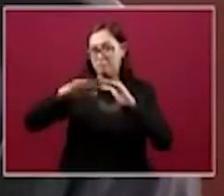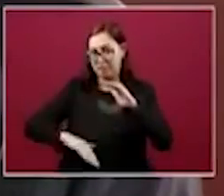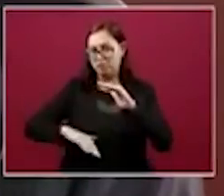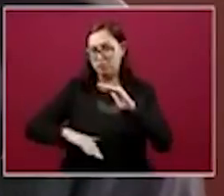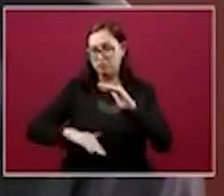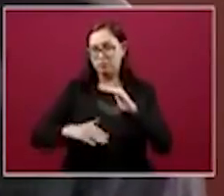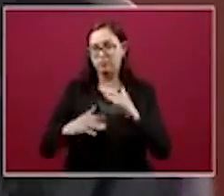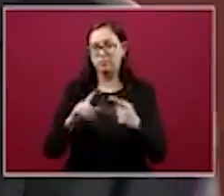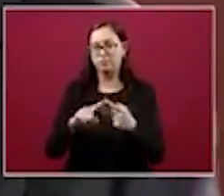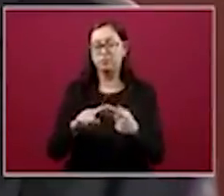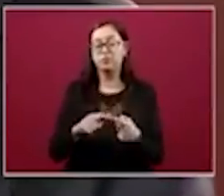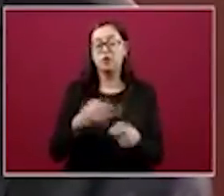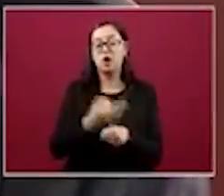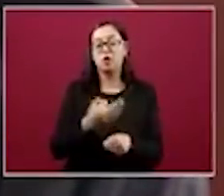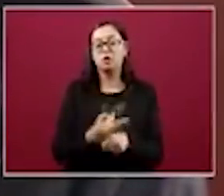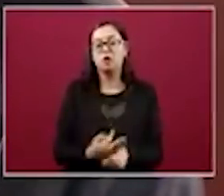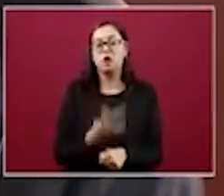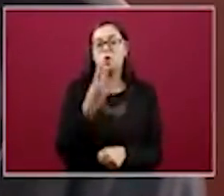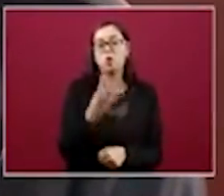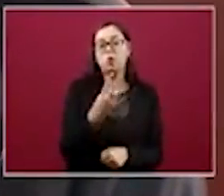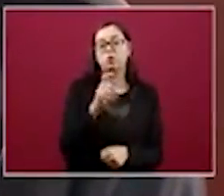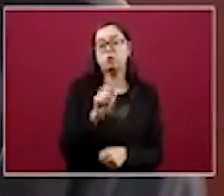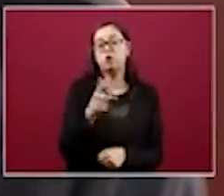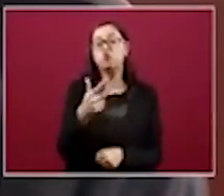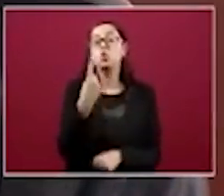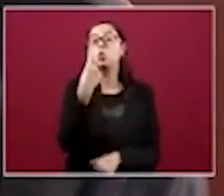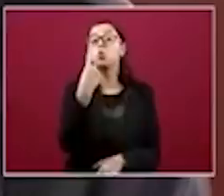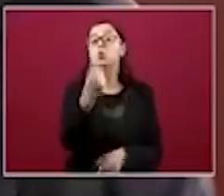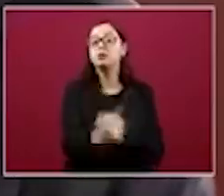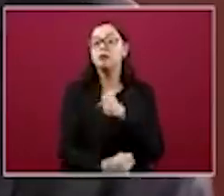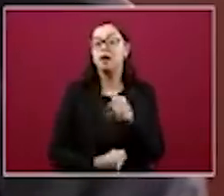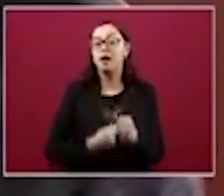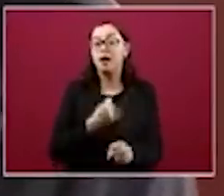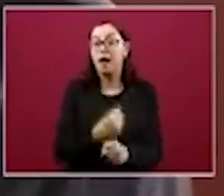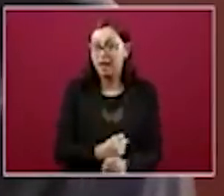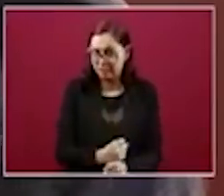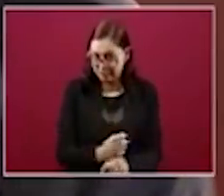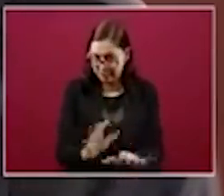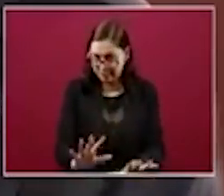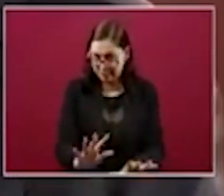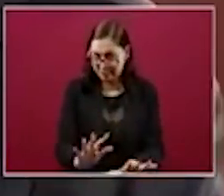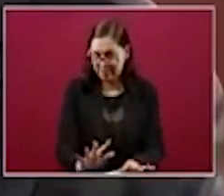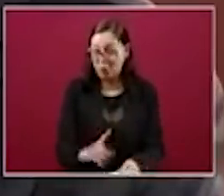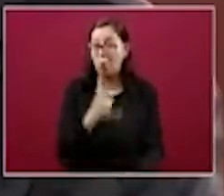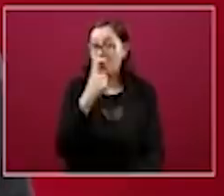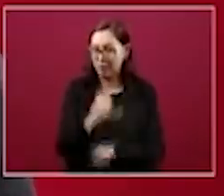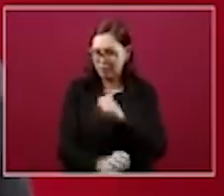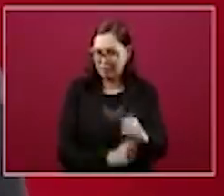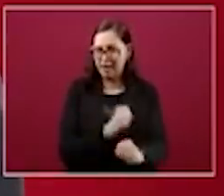¿sí? 4.8 anualizado. O sea, está claro.